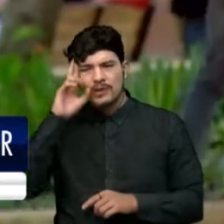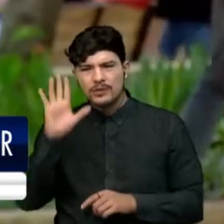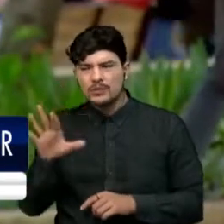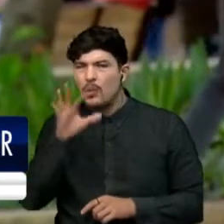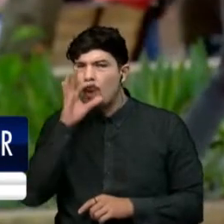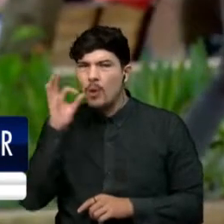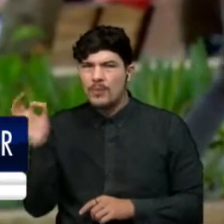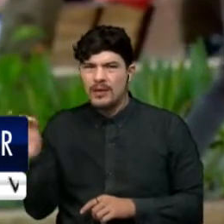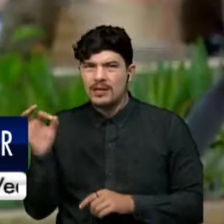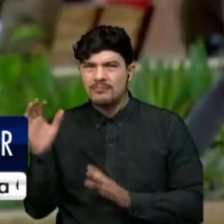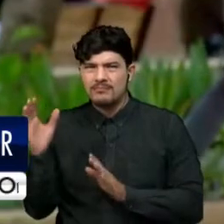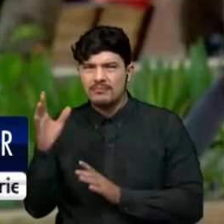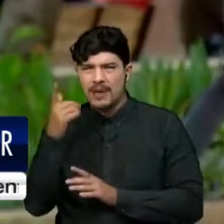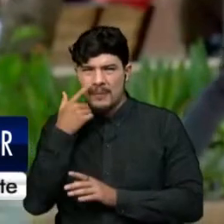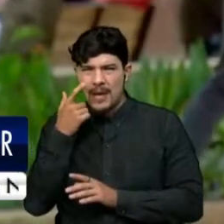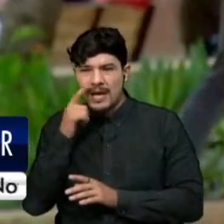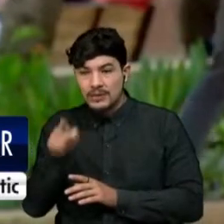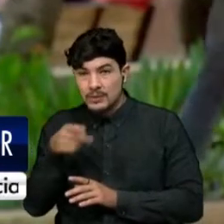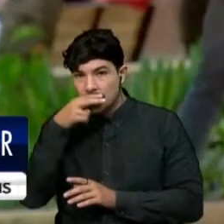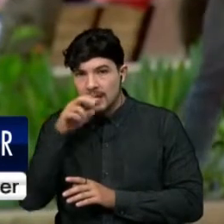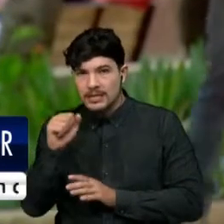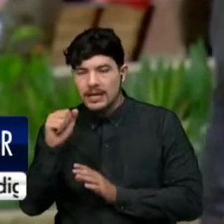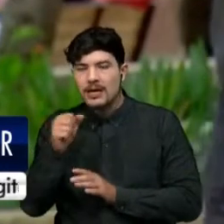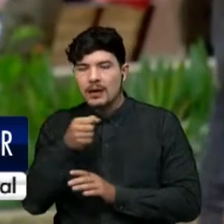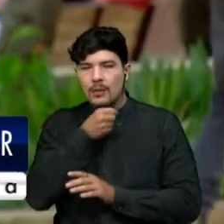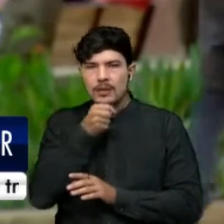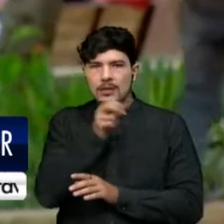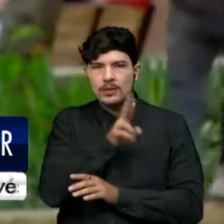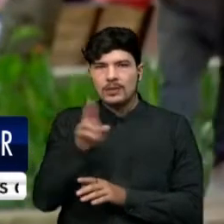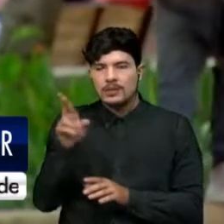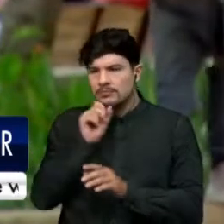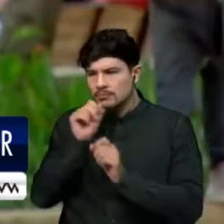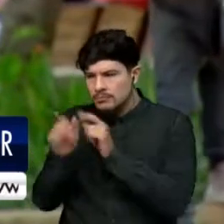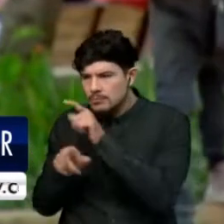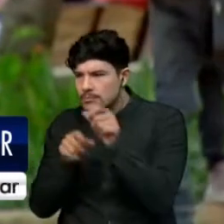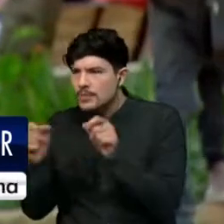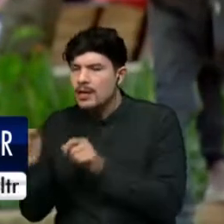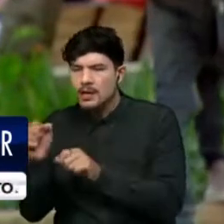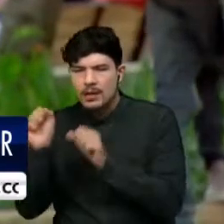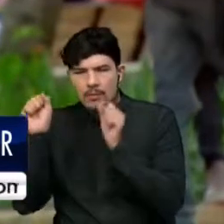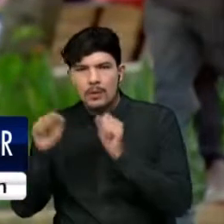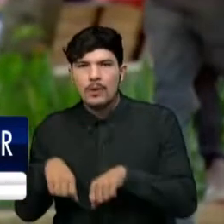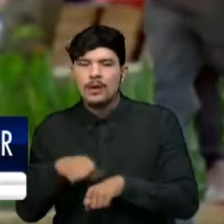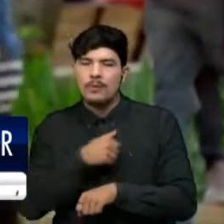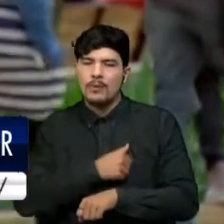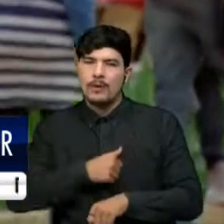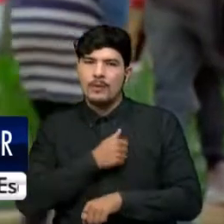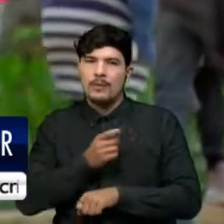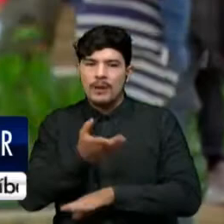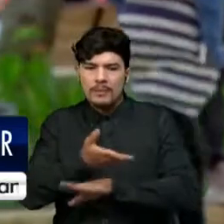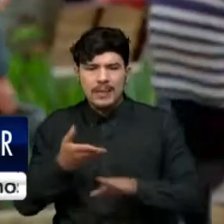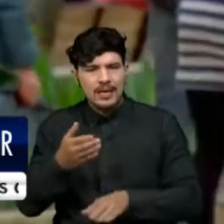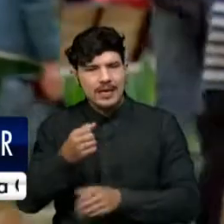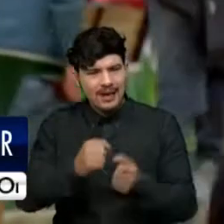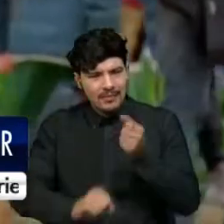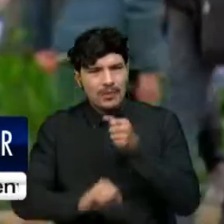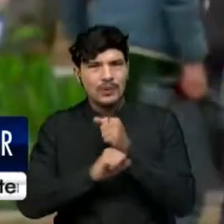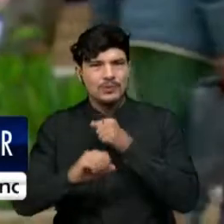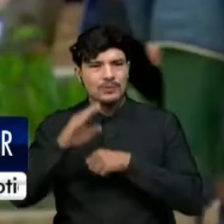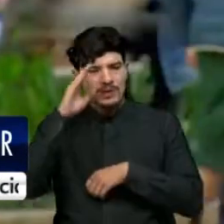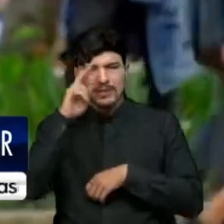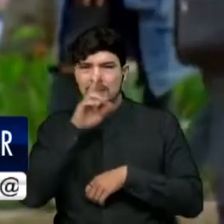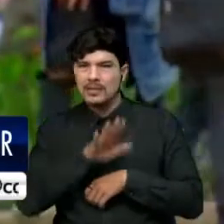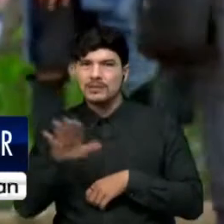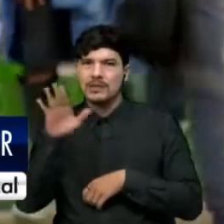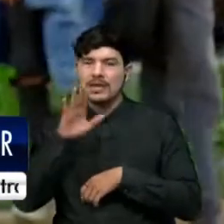padre de la menor sobre esta lamentable situación, que incluso ha pedido el acompañamiento de las autoridades competentes en los derechos